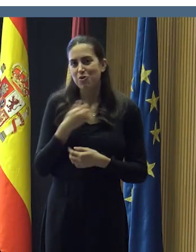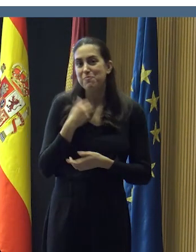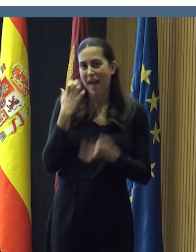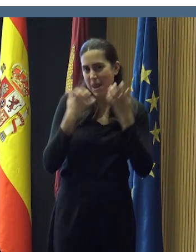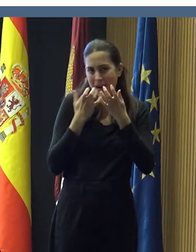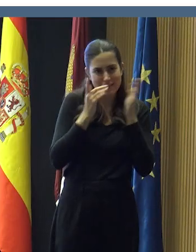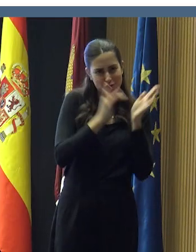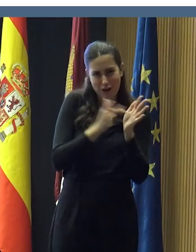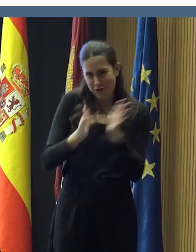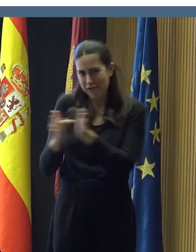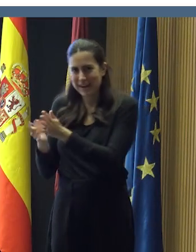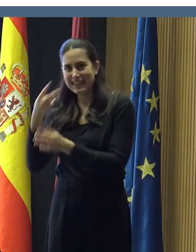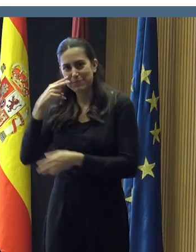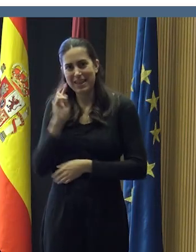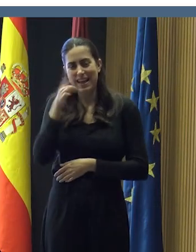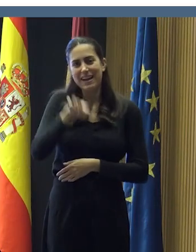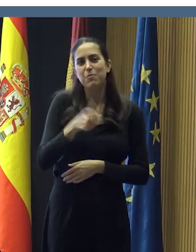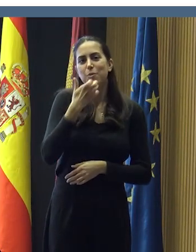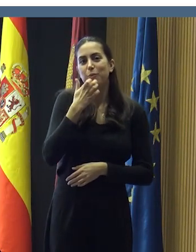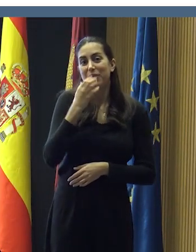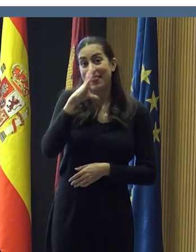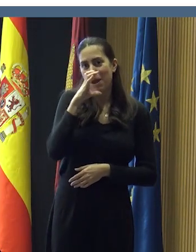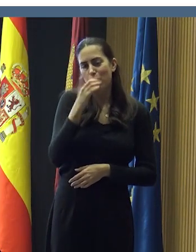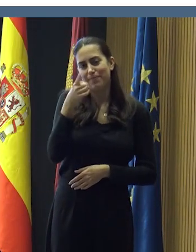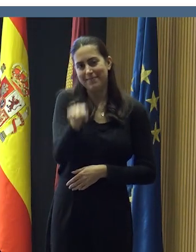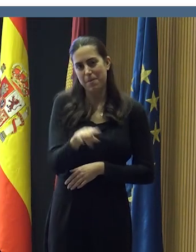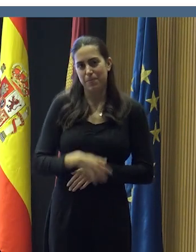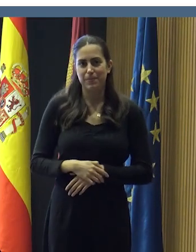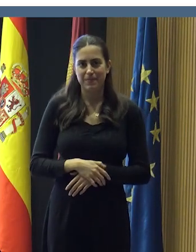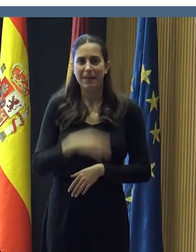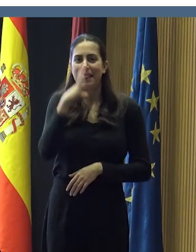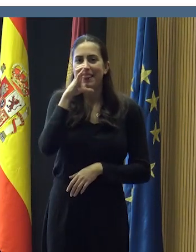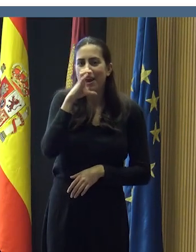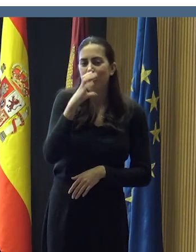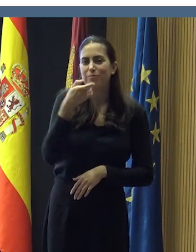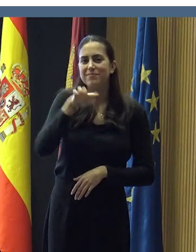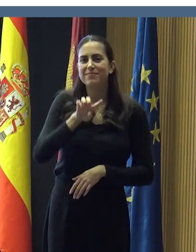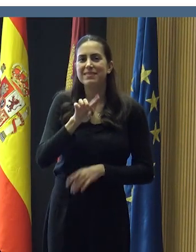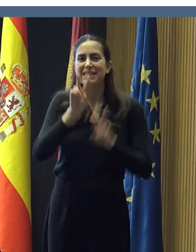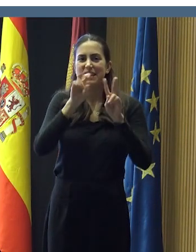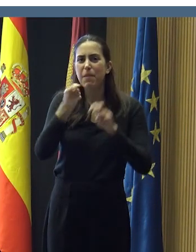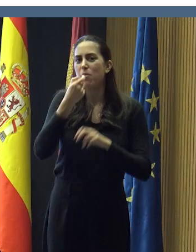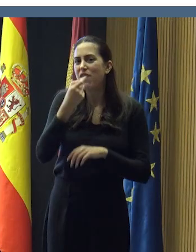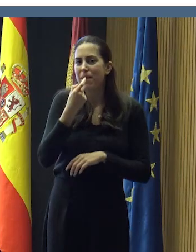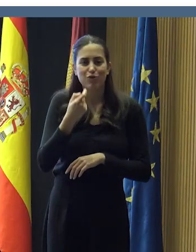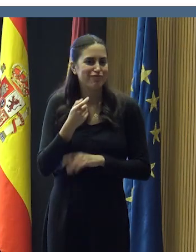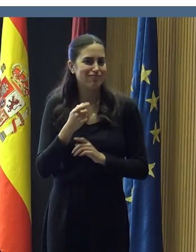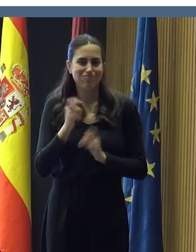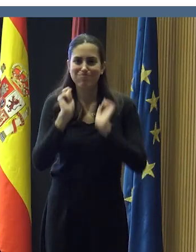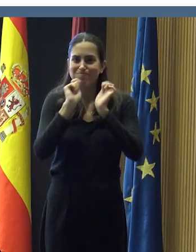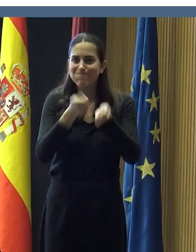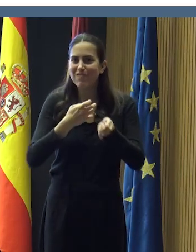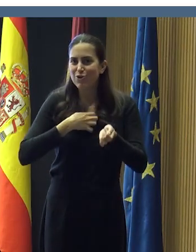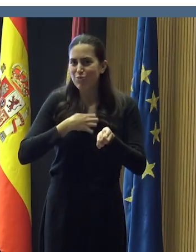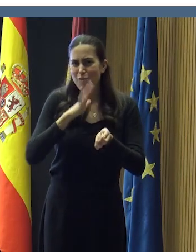¿no? Aquí en el Hospital de Albacete también tenemos modelos de cerdos. Pero los modelos de cerdos no se usan para probar fármacos, por muchos motivos.